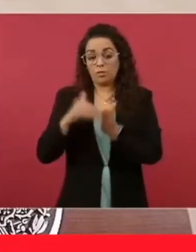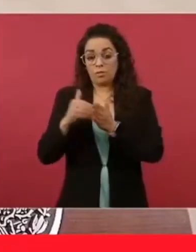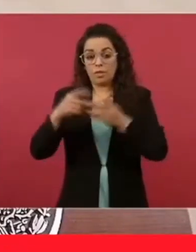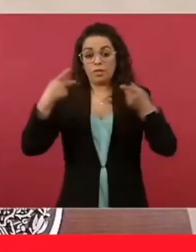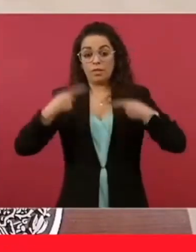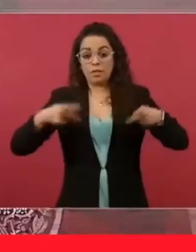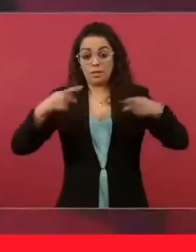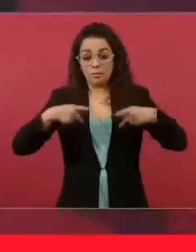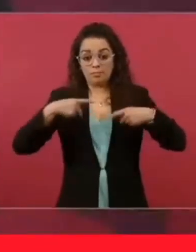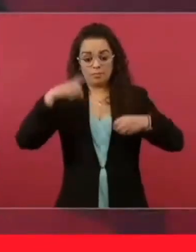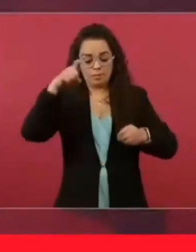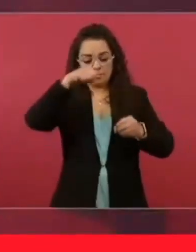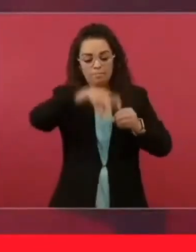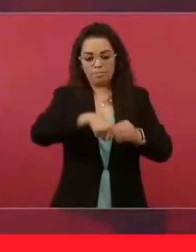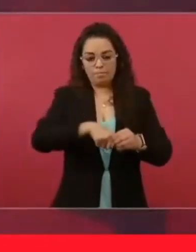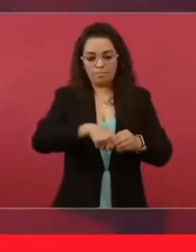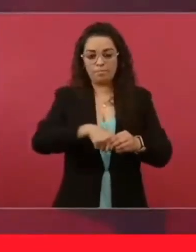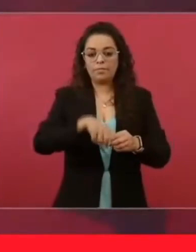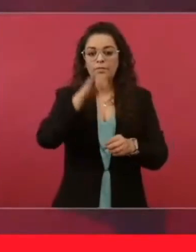el Seguro Social.